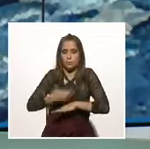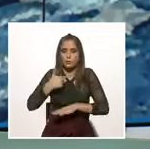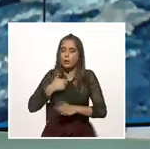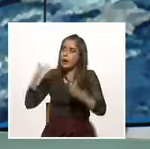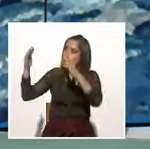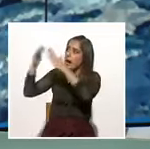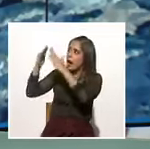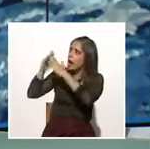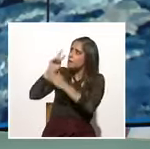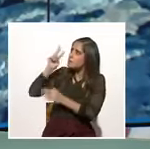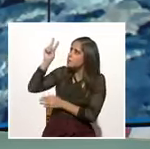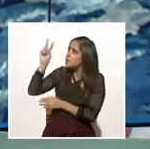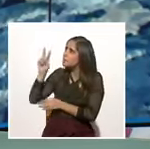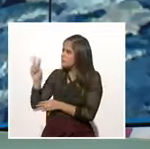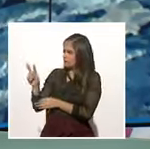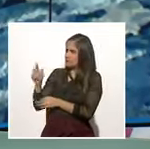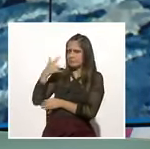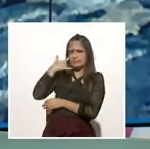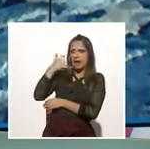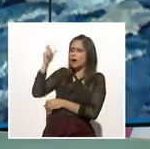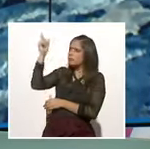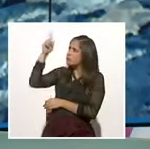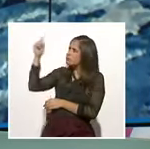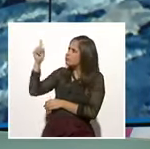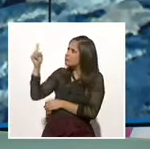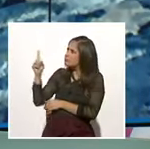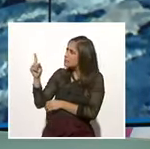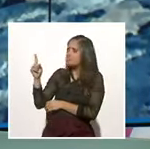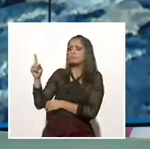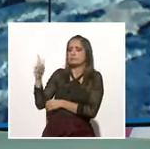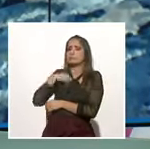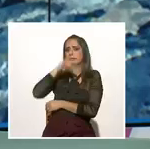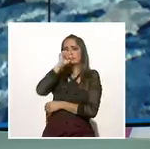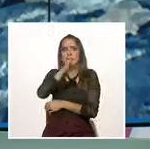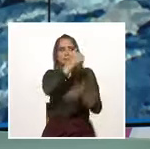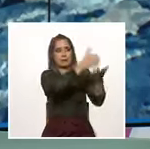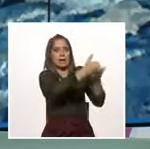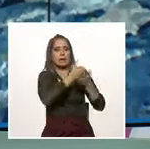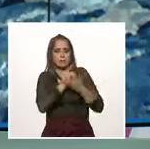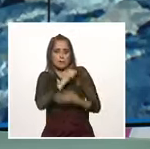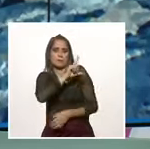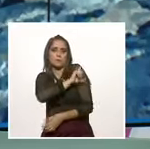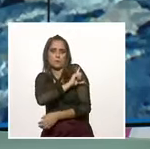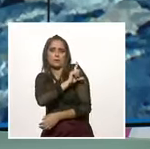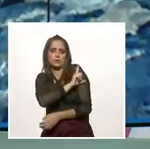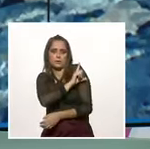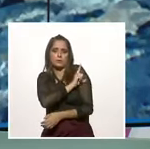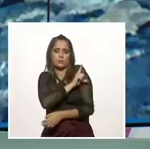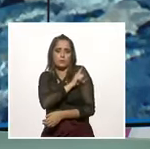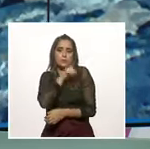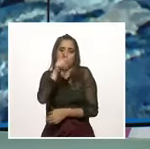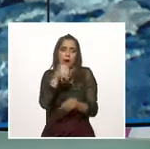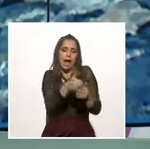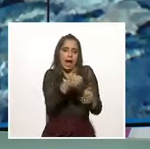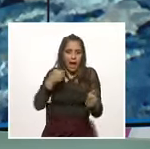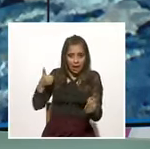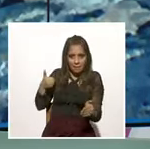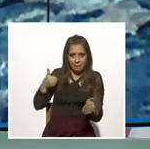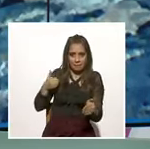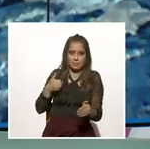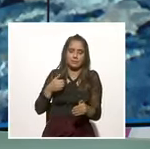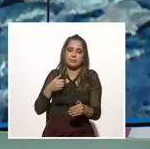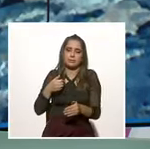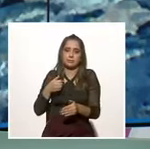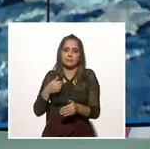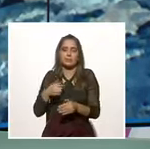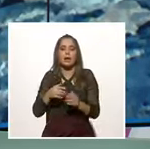veo algo que realmente es extraño, veo una grieta, sí tendría que pedir una asesoría, pero tienes que adelantarte. Ahora, el otro punto,